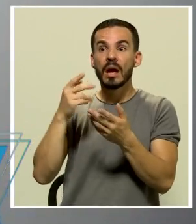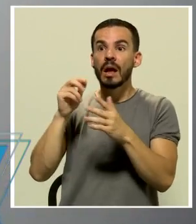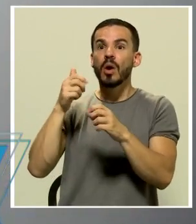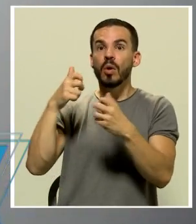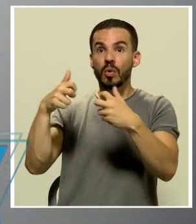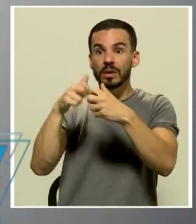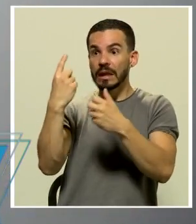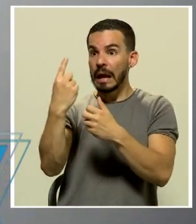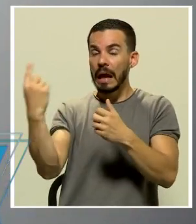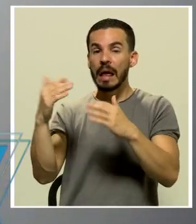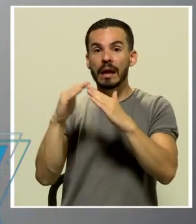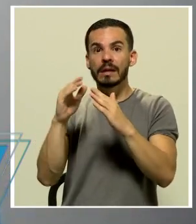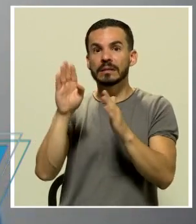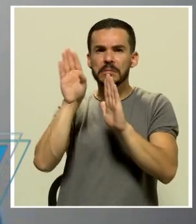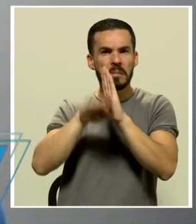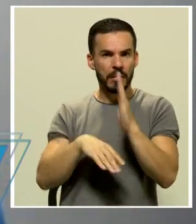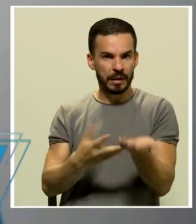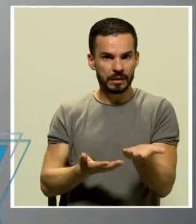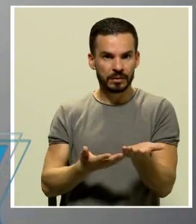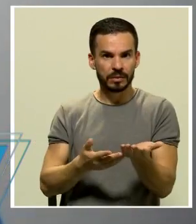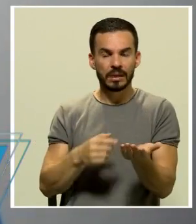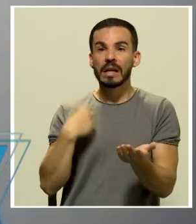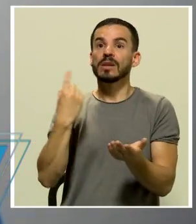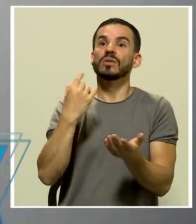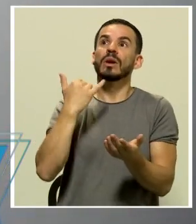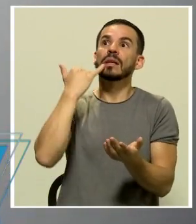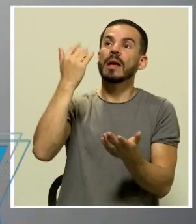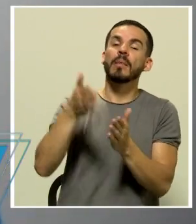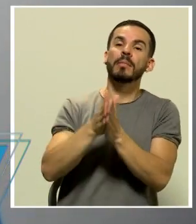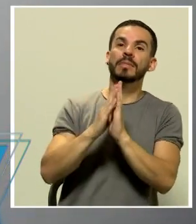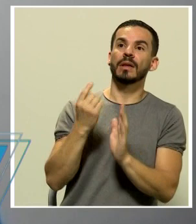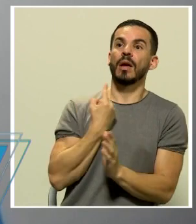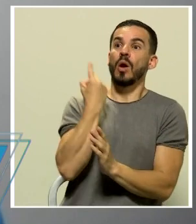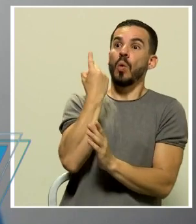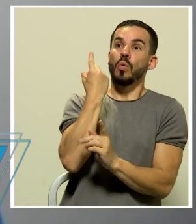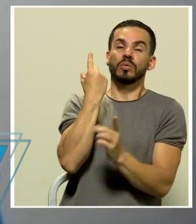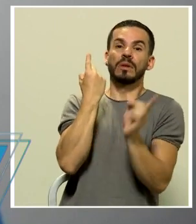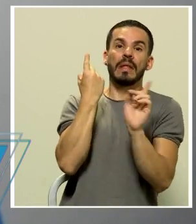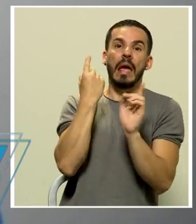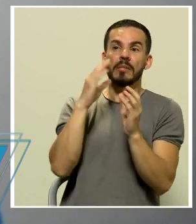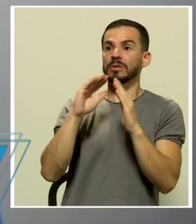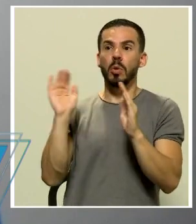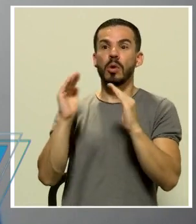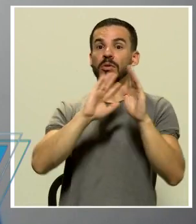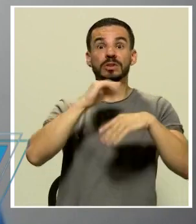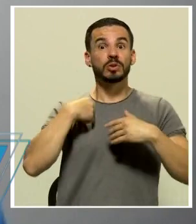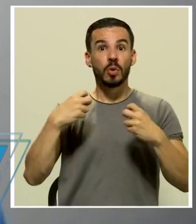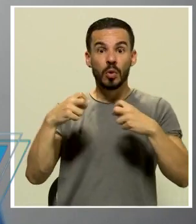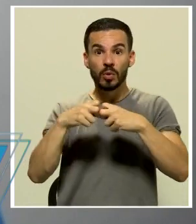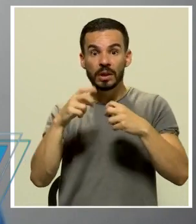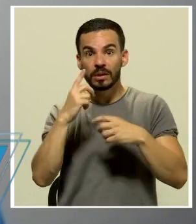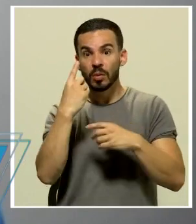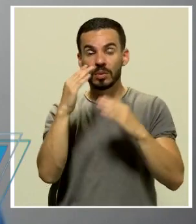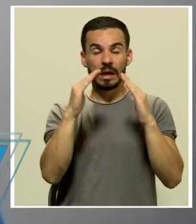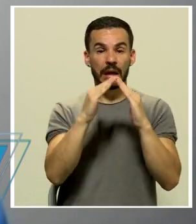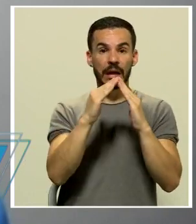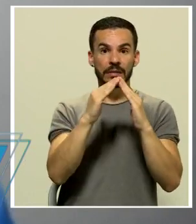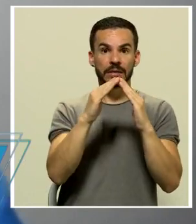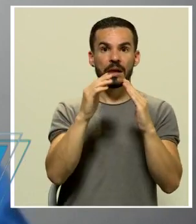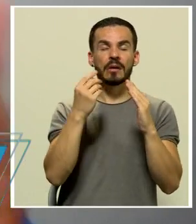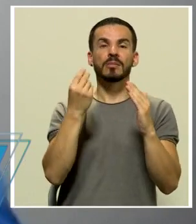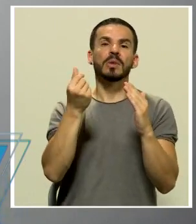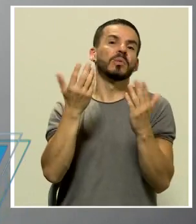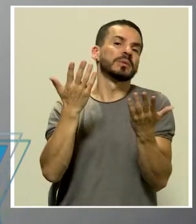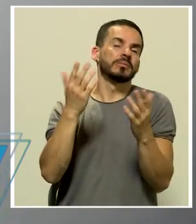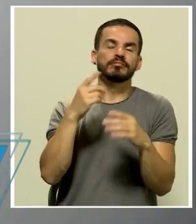menor que si nada más al que llama y pide el servicio van y lo conectan. Si yo tengo que conectar una casa en un barrio, me